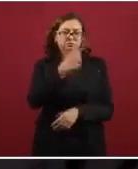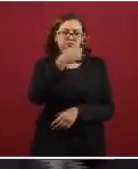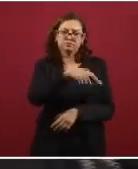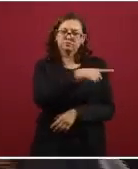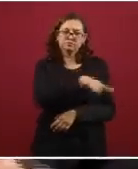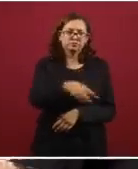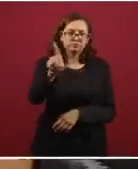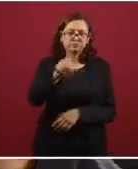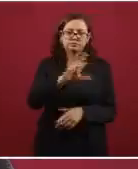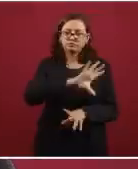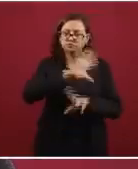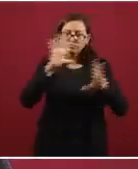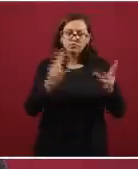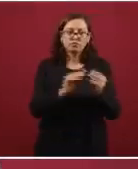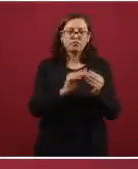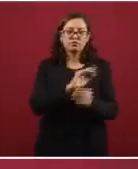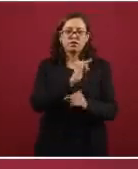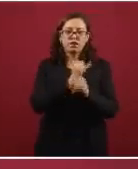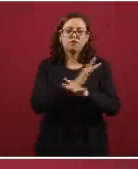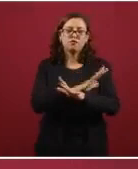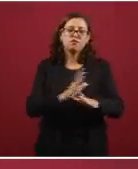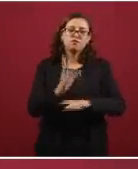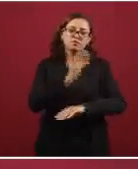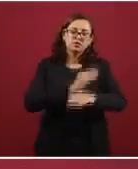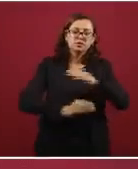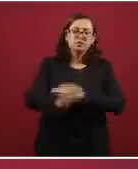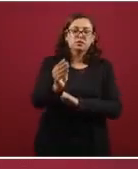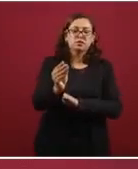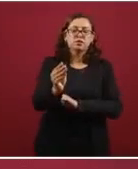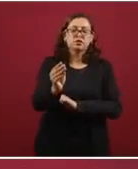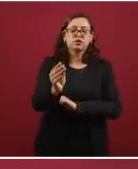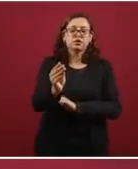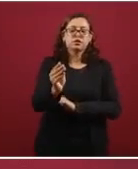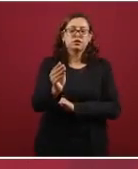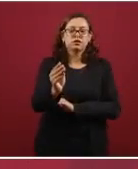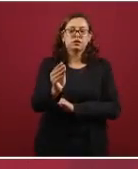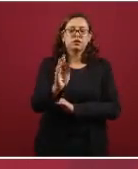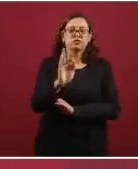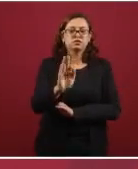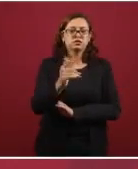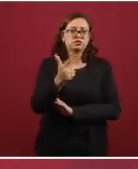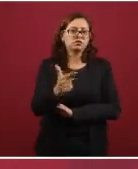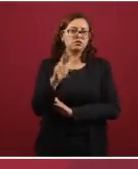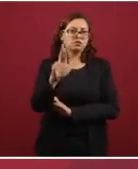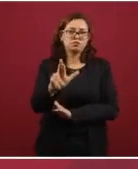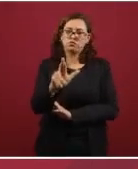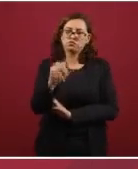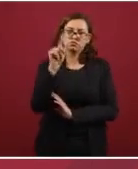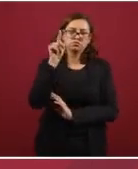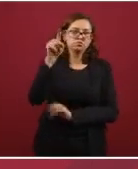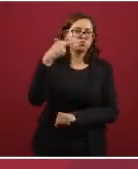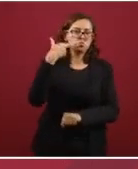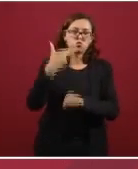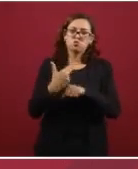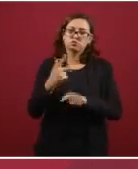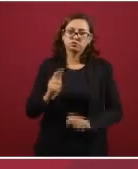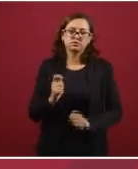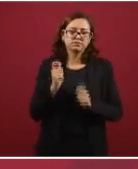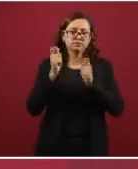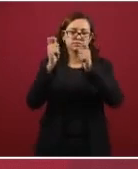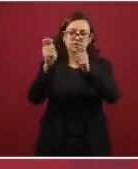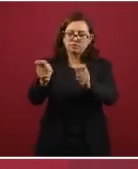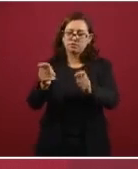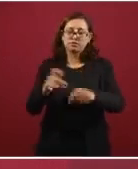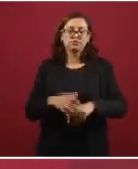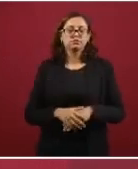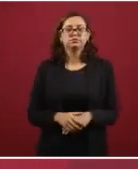a entregar la información a la fiscalía. Esa es una